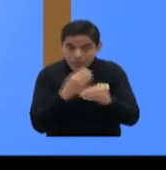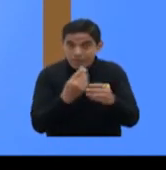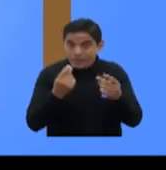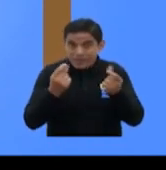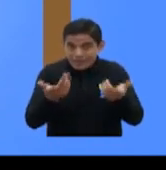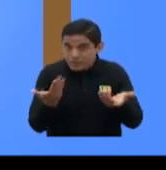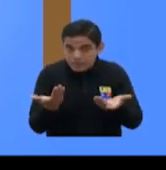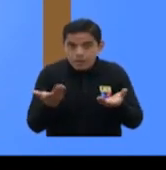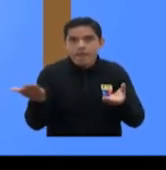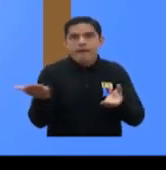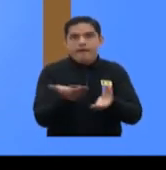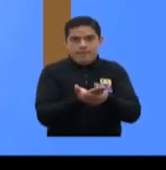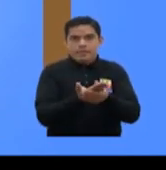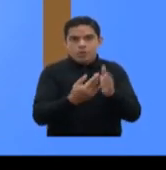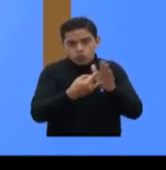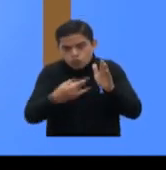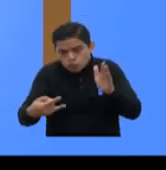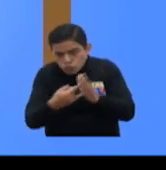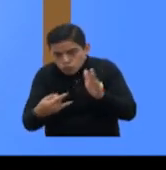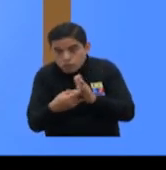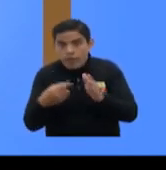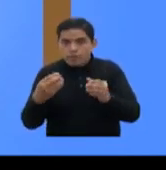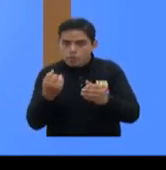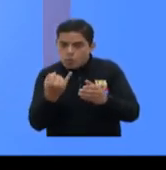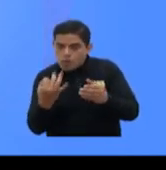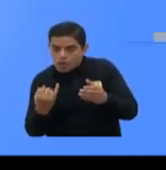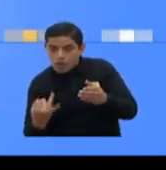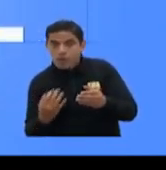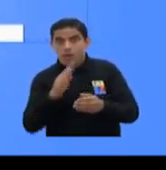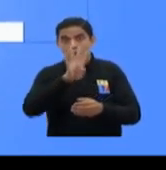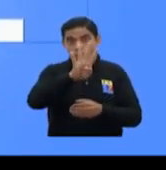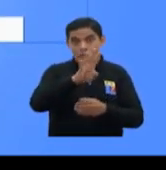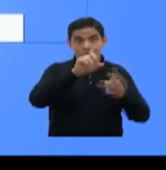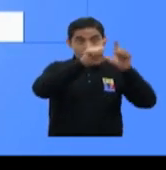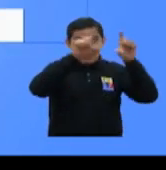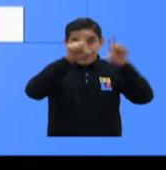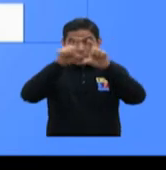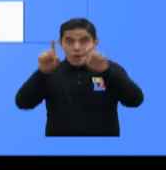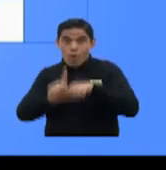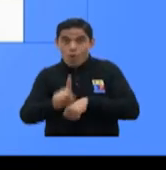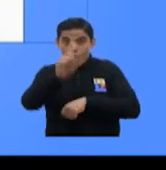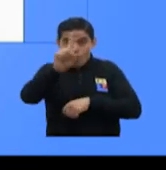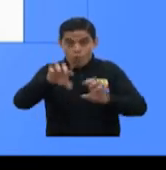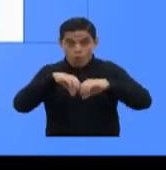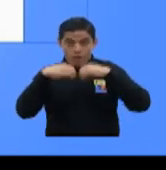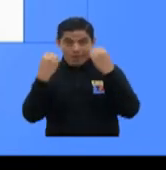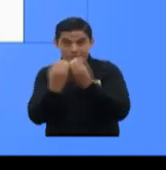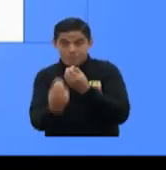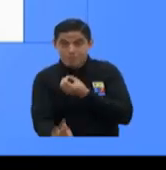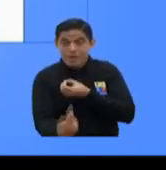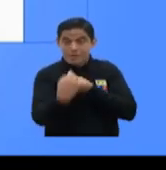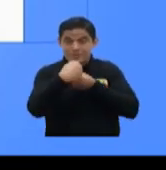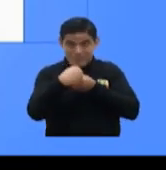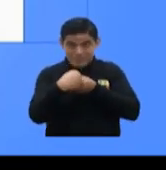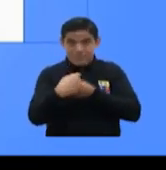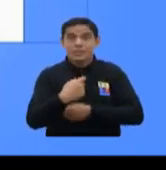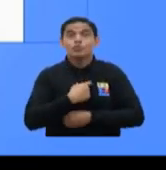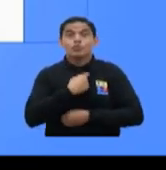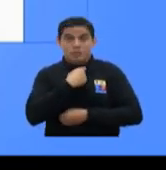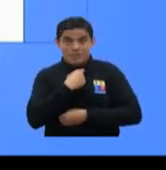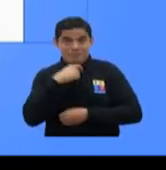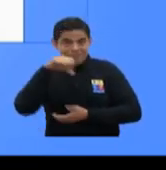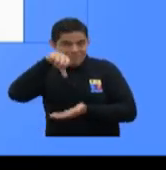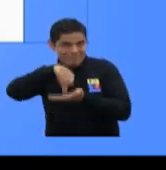resultados del conteo rápido provienen de las actas de escrutinio oficiales. Cuatro empresas, entre ellas la Organización de Participación